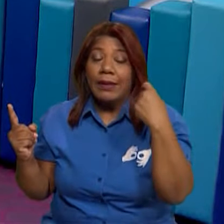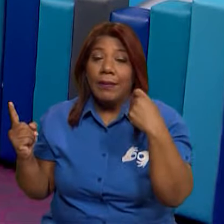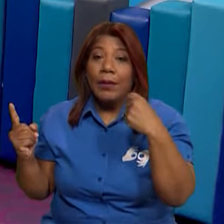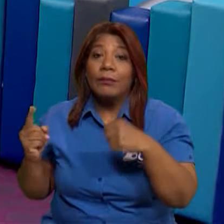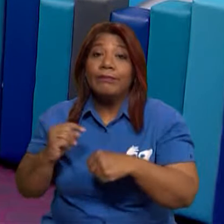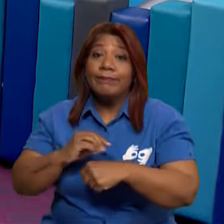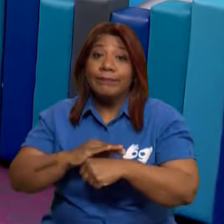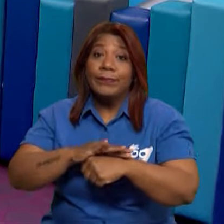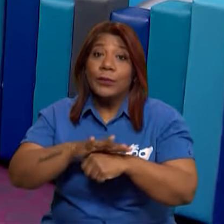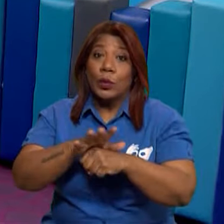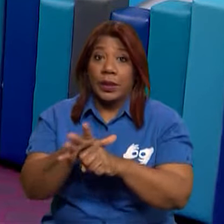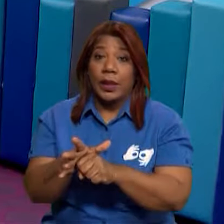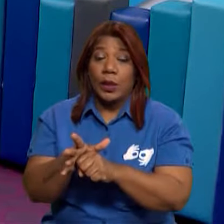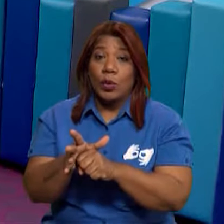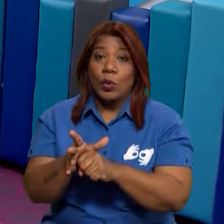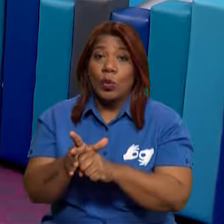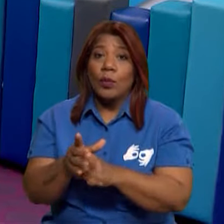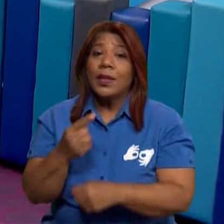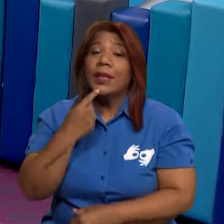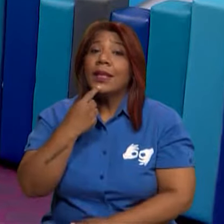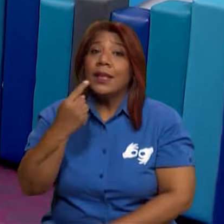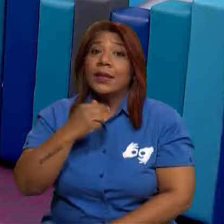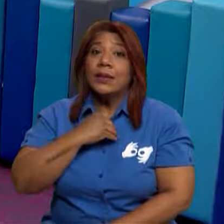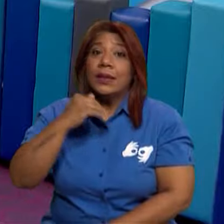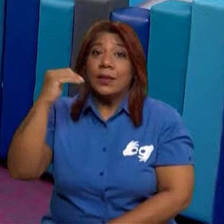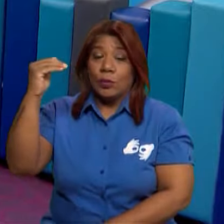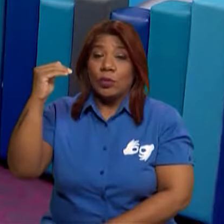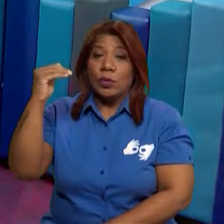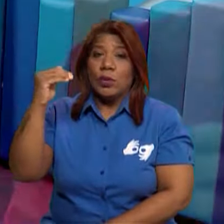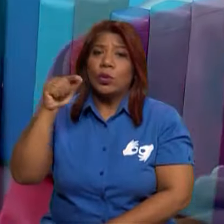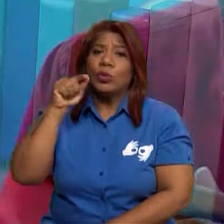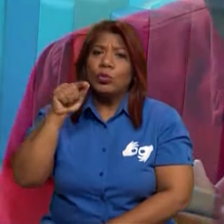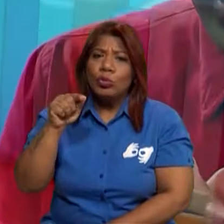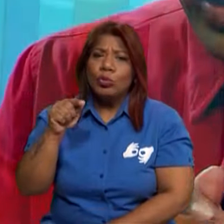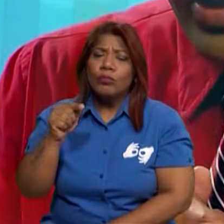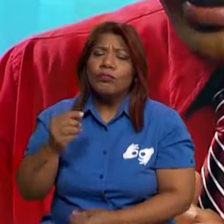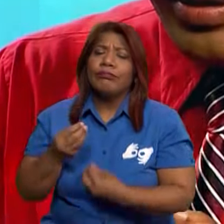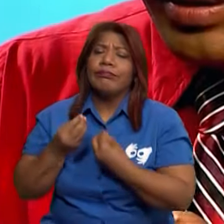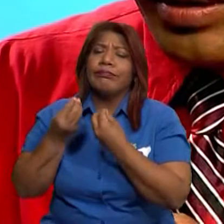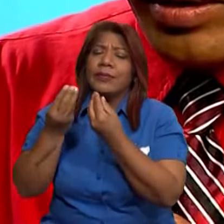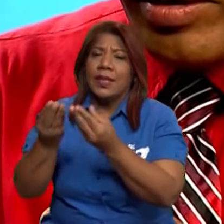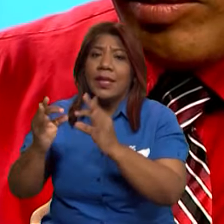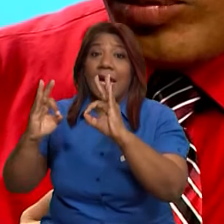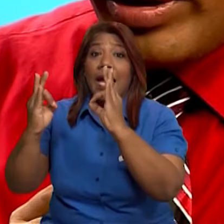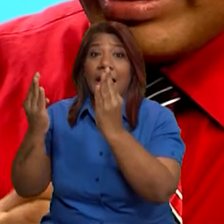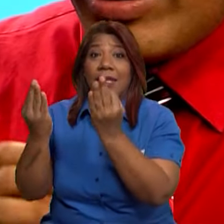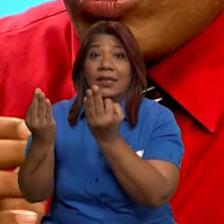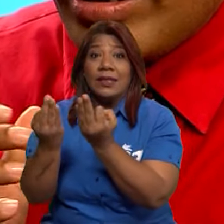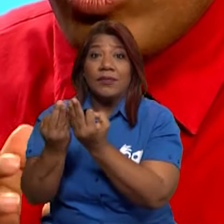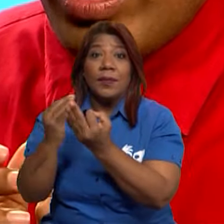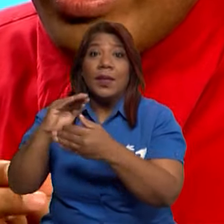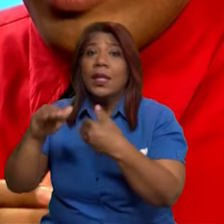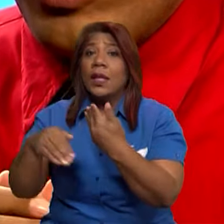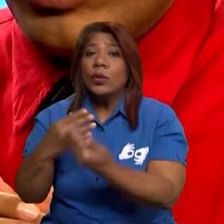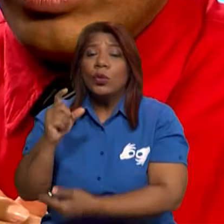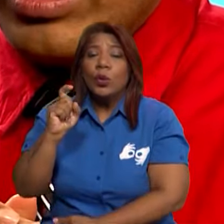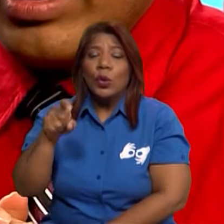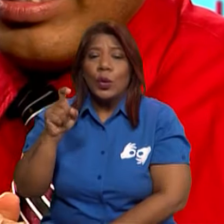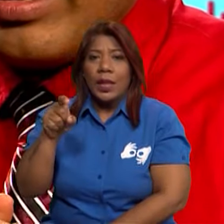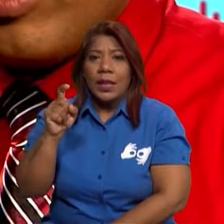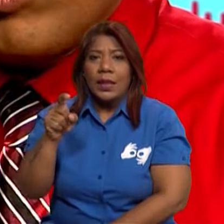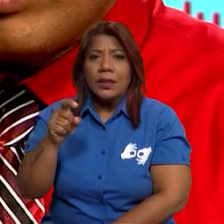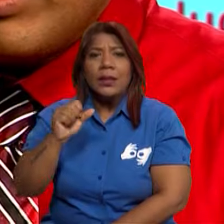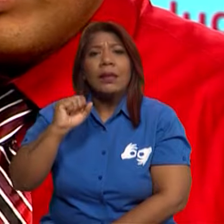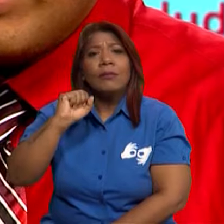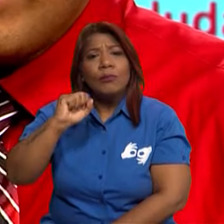Señor, te pedimos que en Jesús puedas suplir todas sus necesidades, puedas ayudarlos a ellos